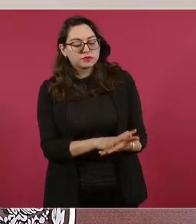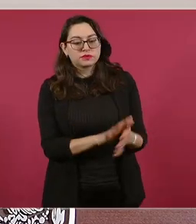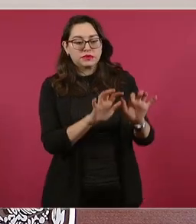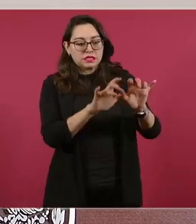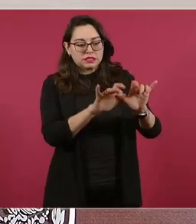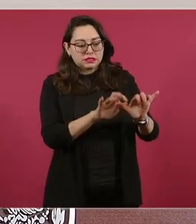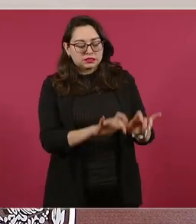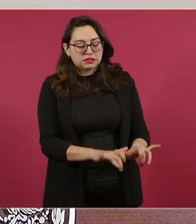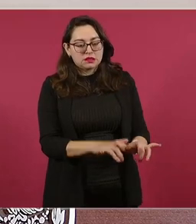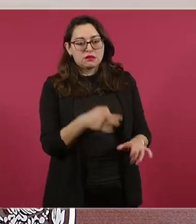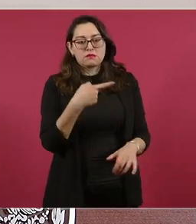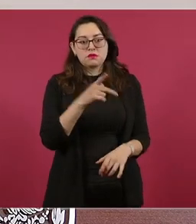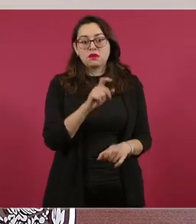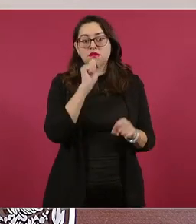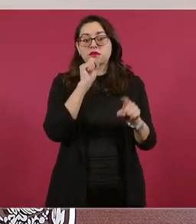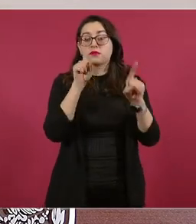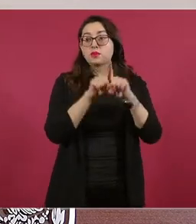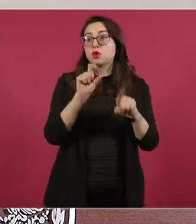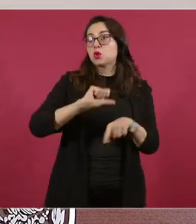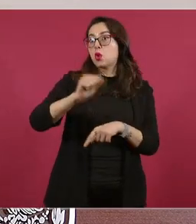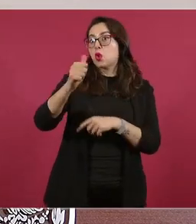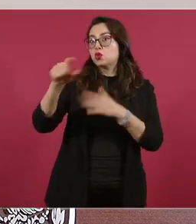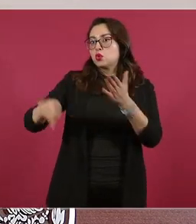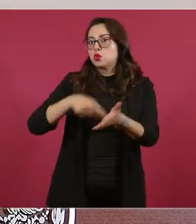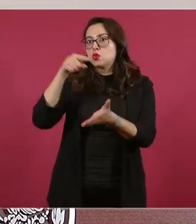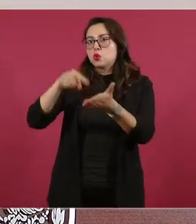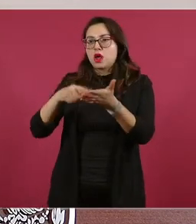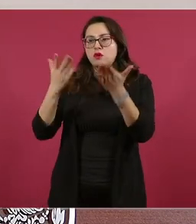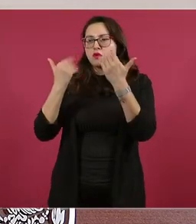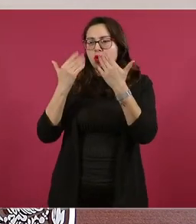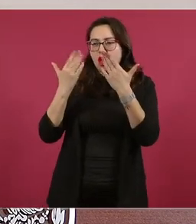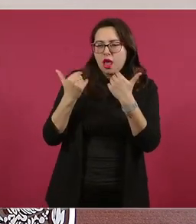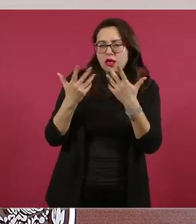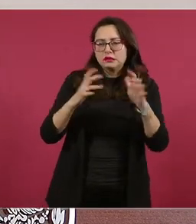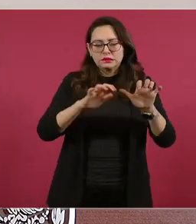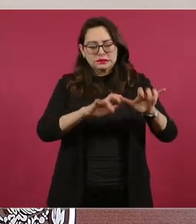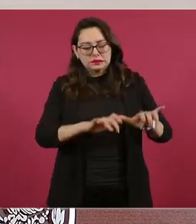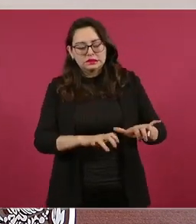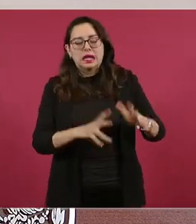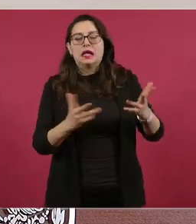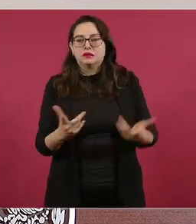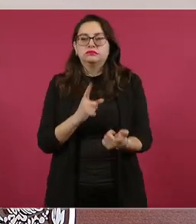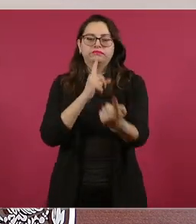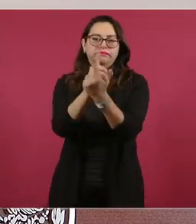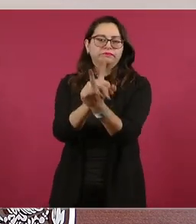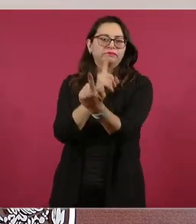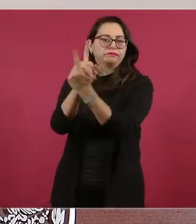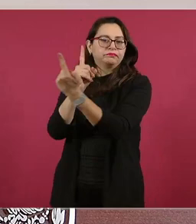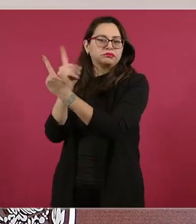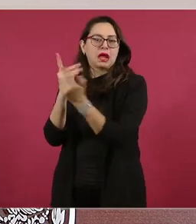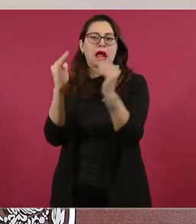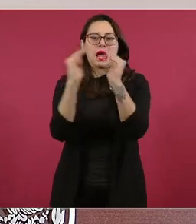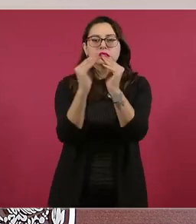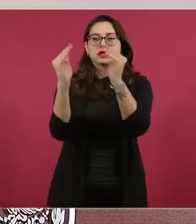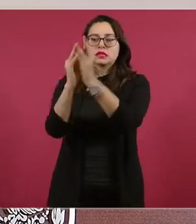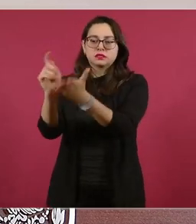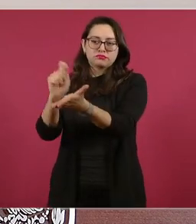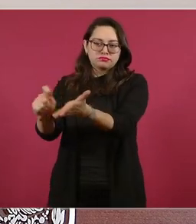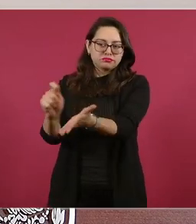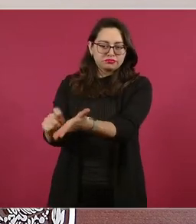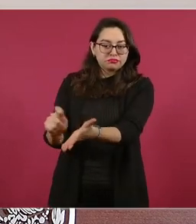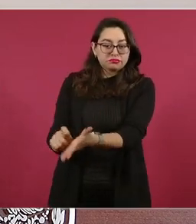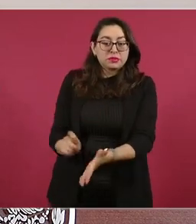datos con esa información, y desde luego también cuando se acude a las consultas de los hospitales